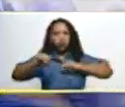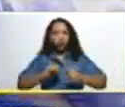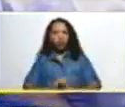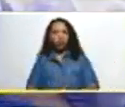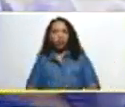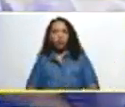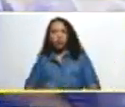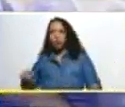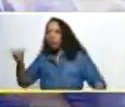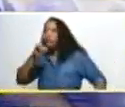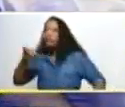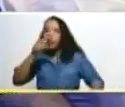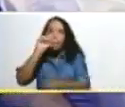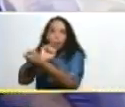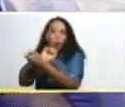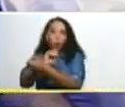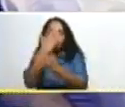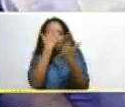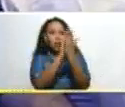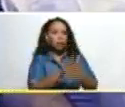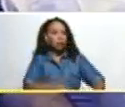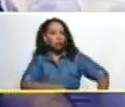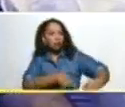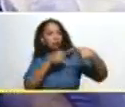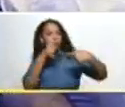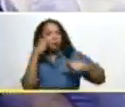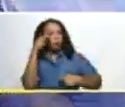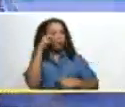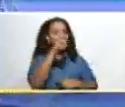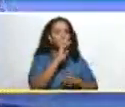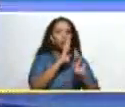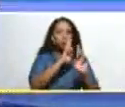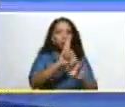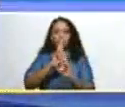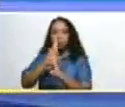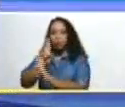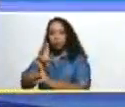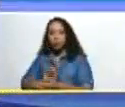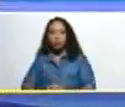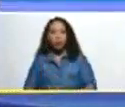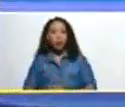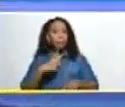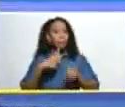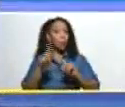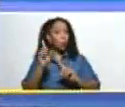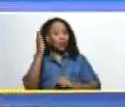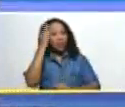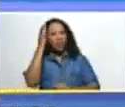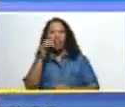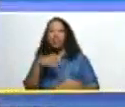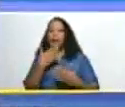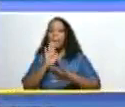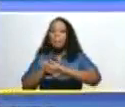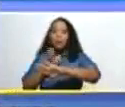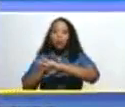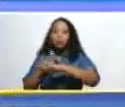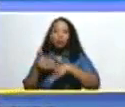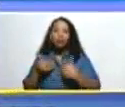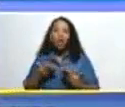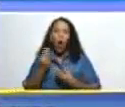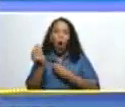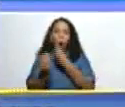para buscar, capturar, enfrentar, responder. Pero el que sabe qué pasó,